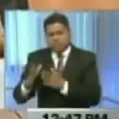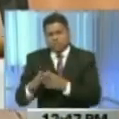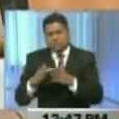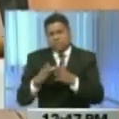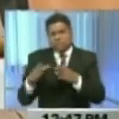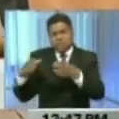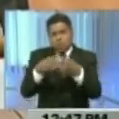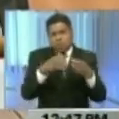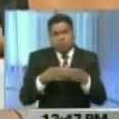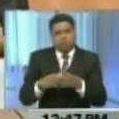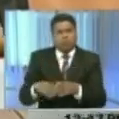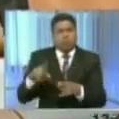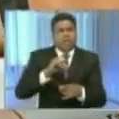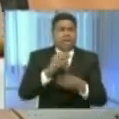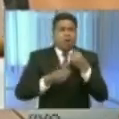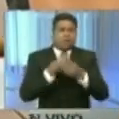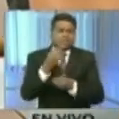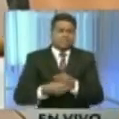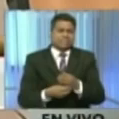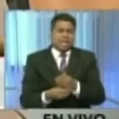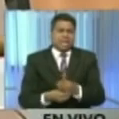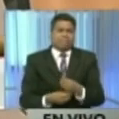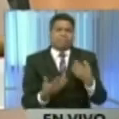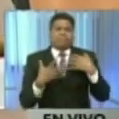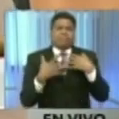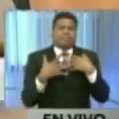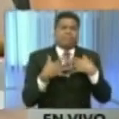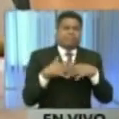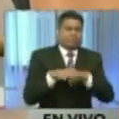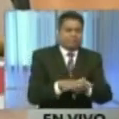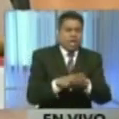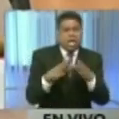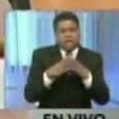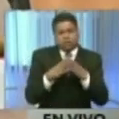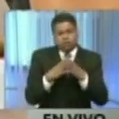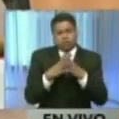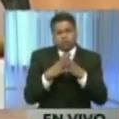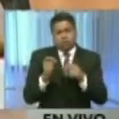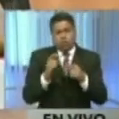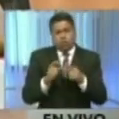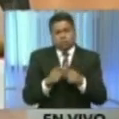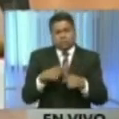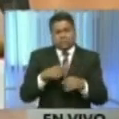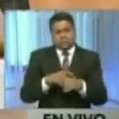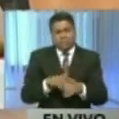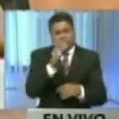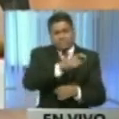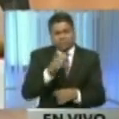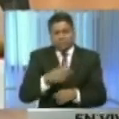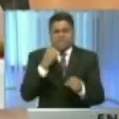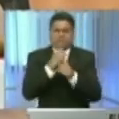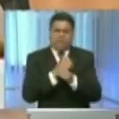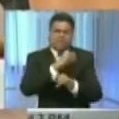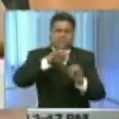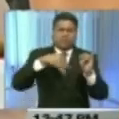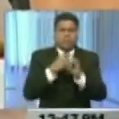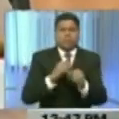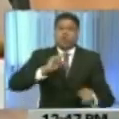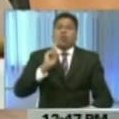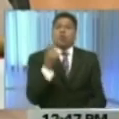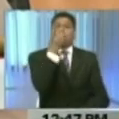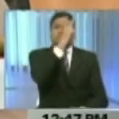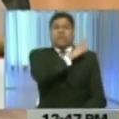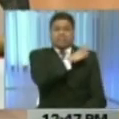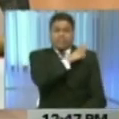sea incompatible con su condición de funcionarios internacionales responsables